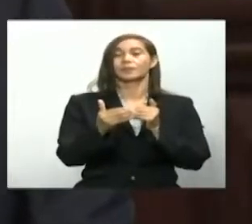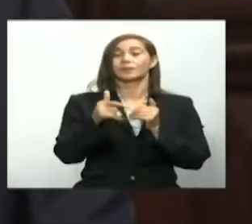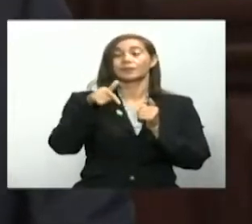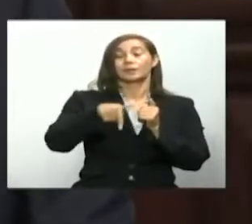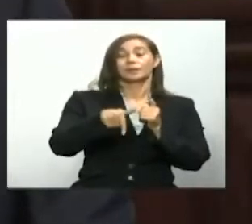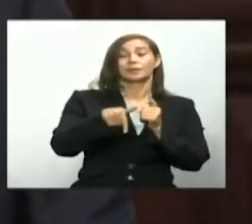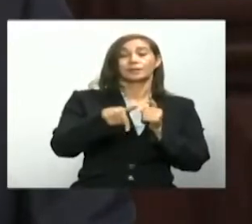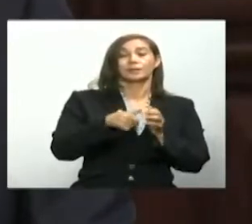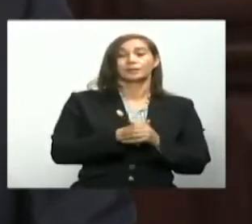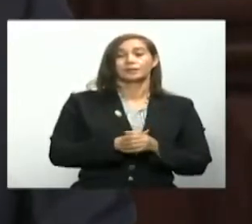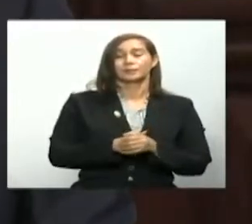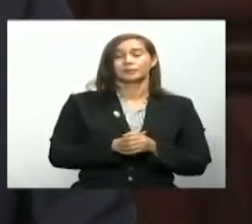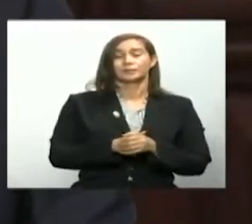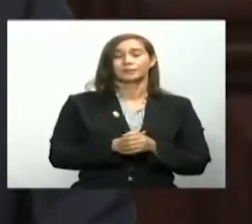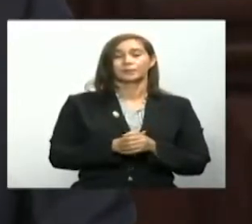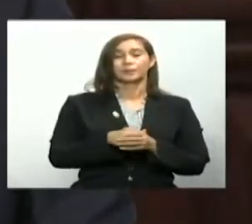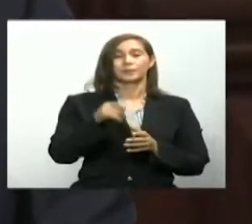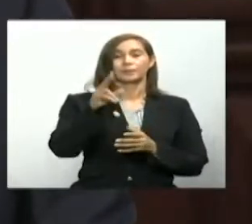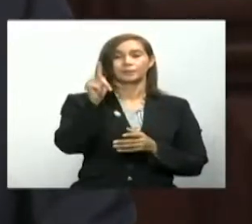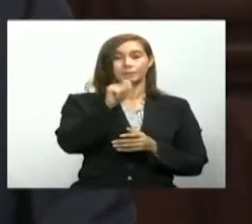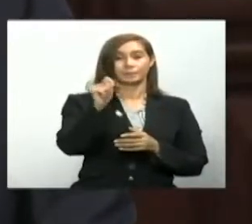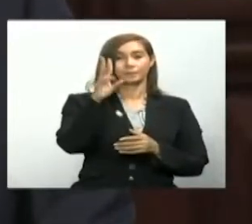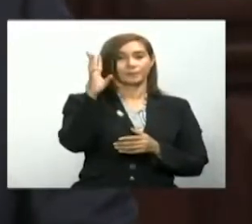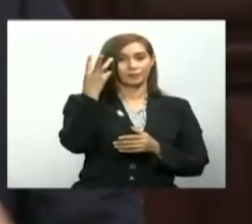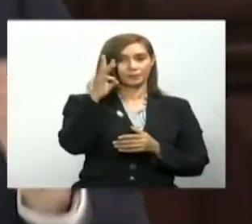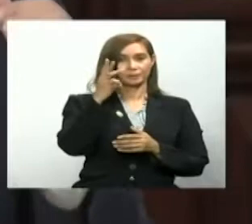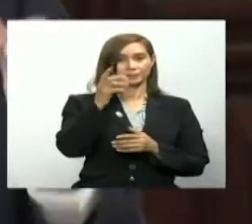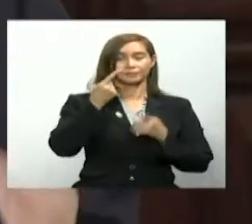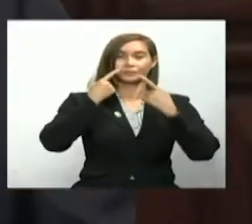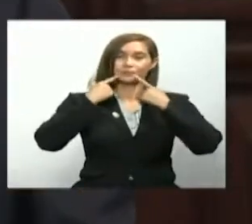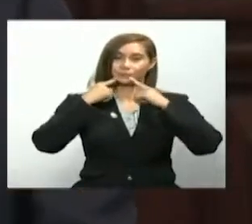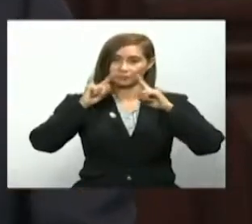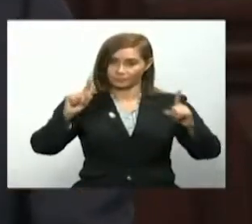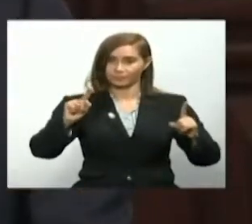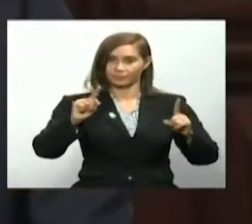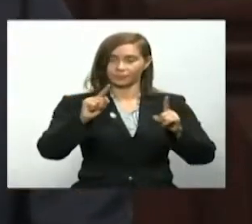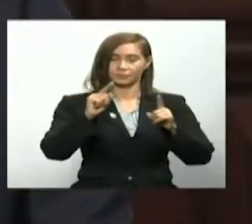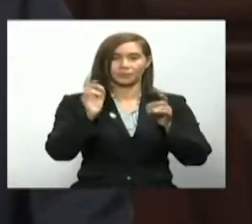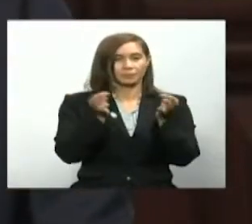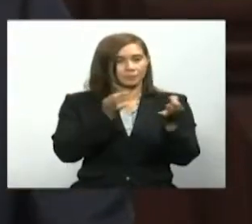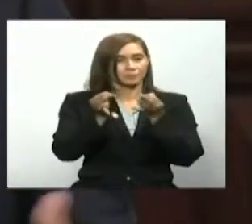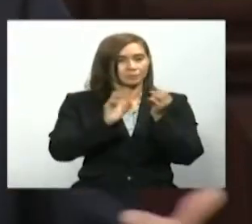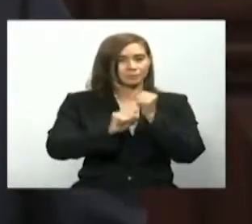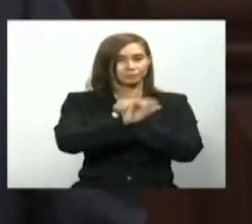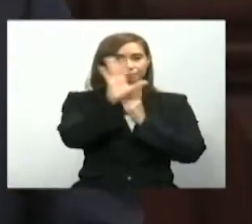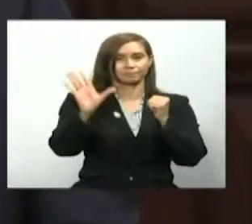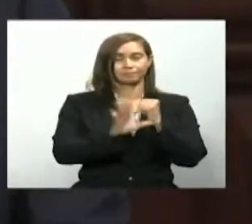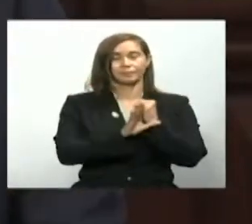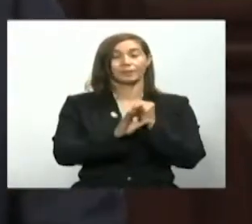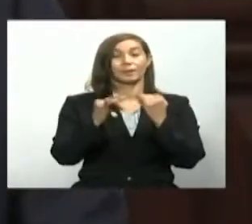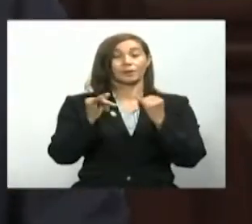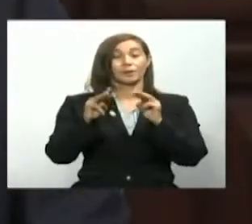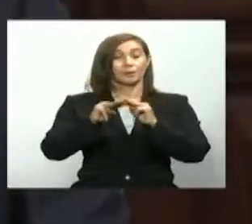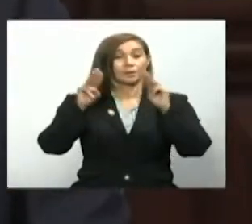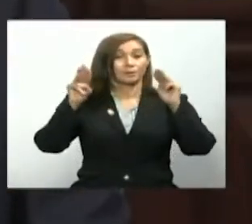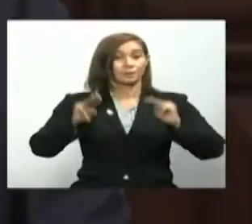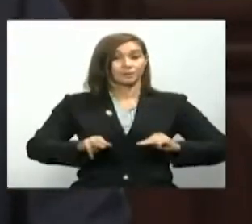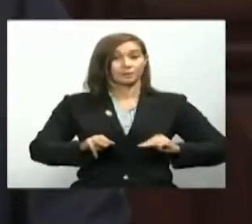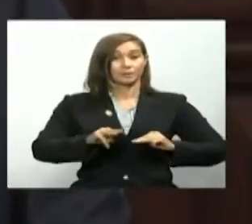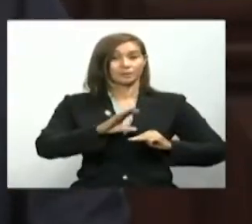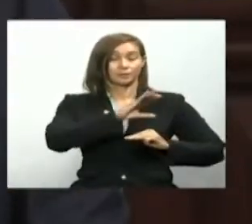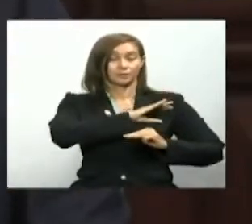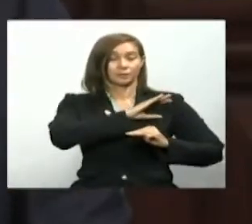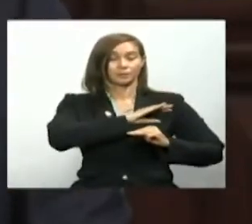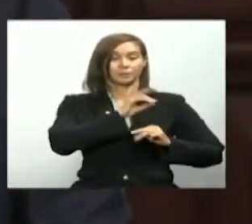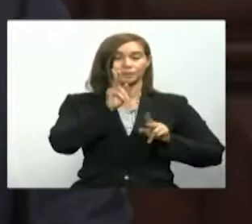ilegales la compensación no sólo será en efectivo sino que incluirá cupones canjeables por cualquier producto en el sistema